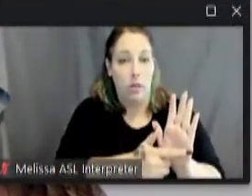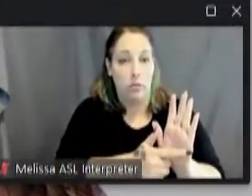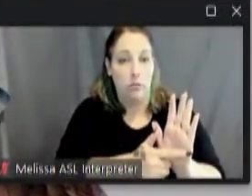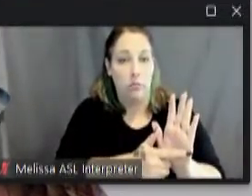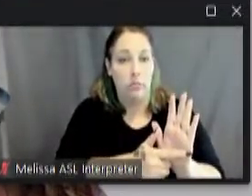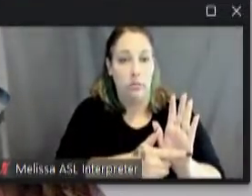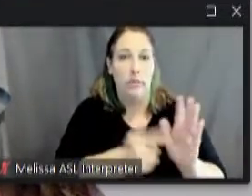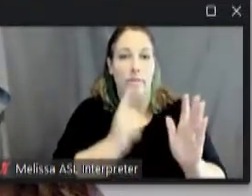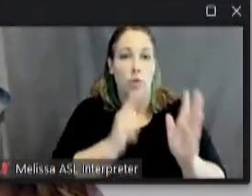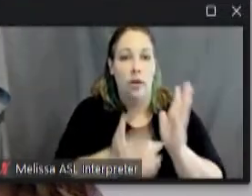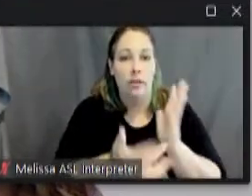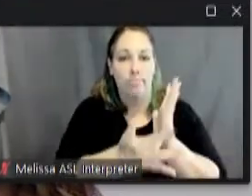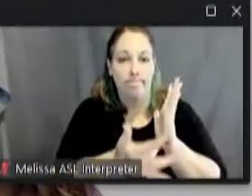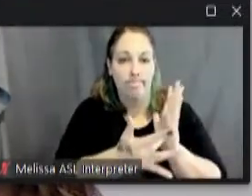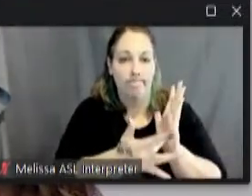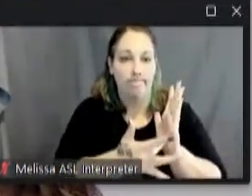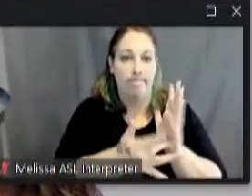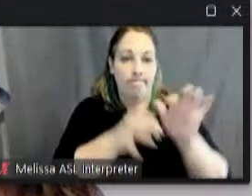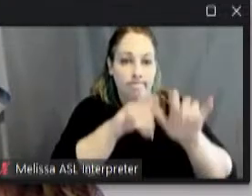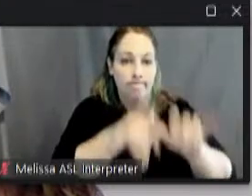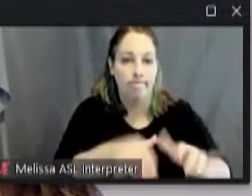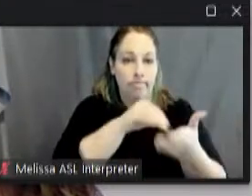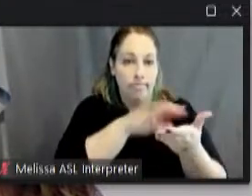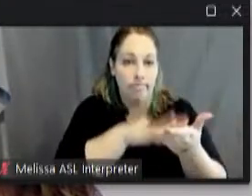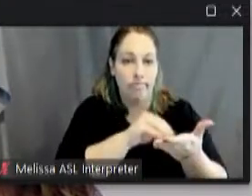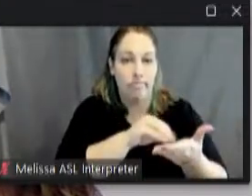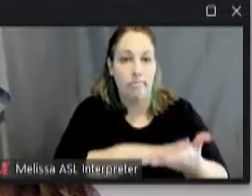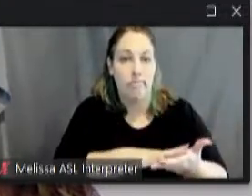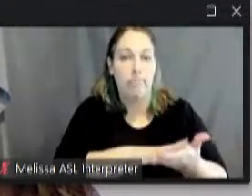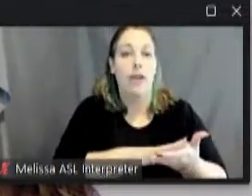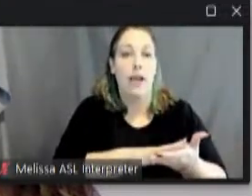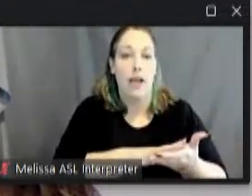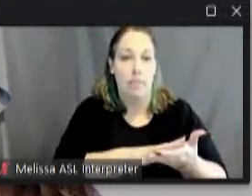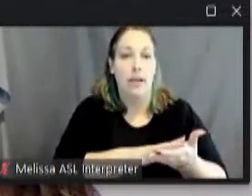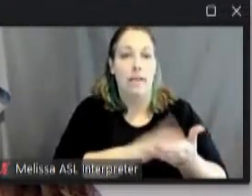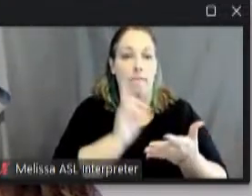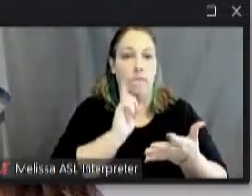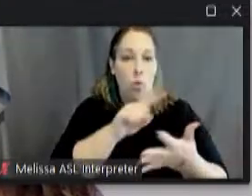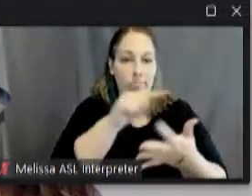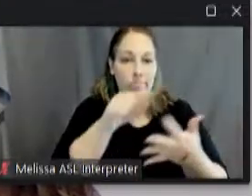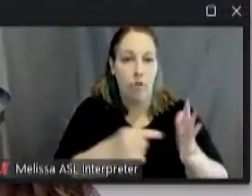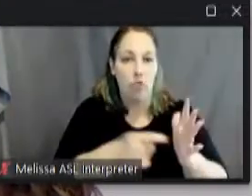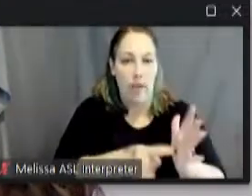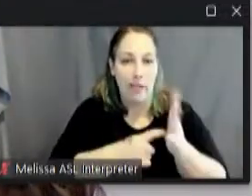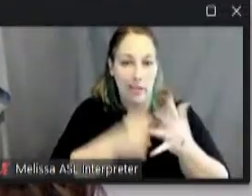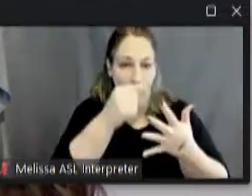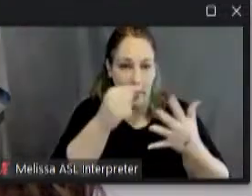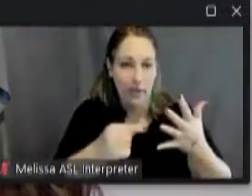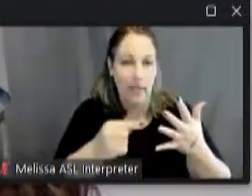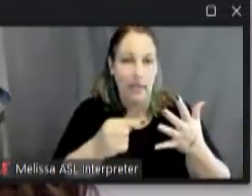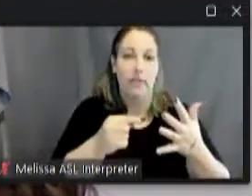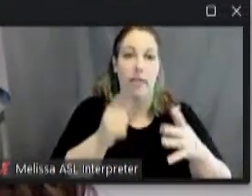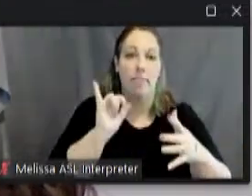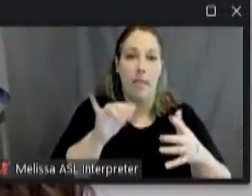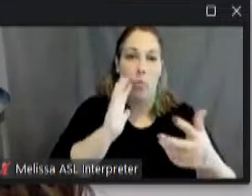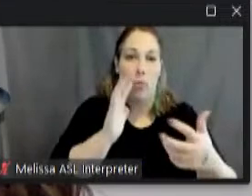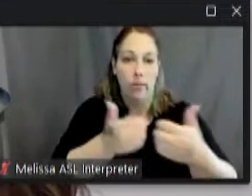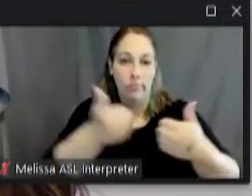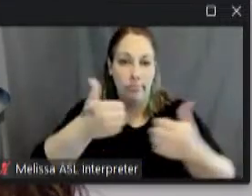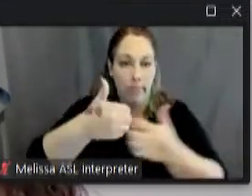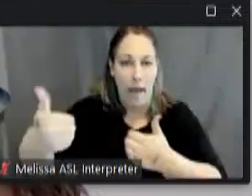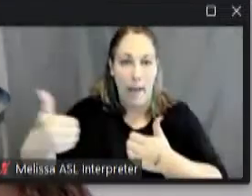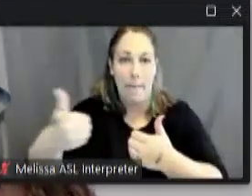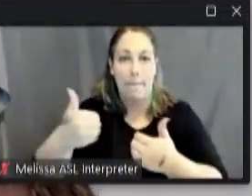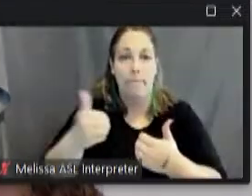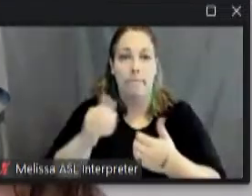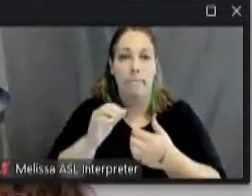por discapacidad en sus datos estadísticos. En cuanto al seguimiento de los casos de violación a los derechos